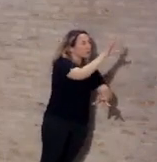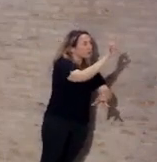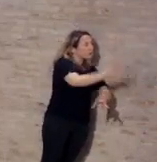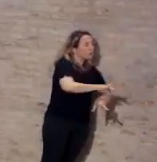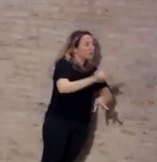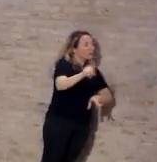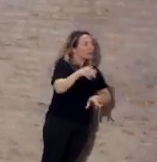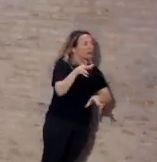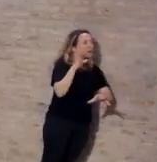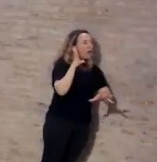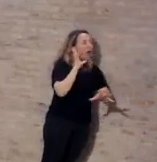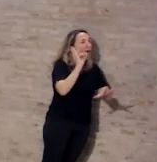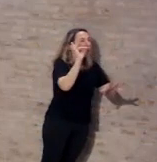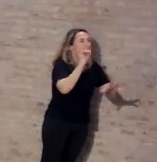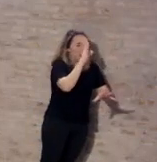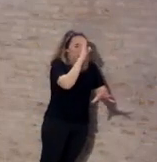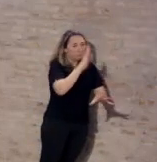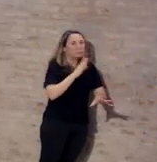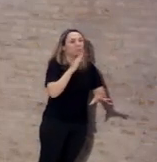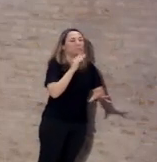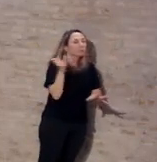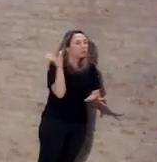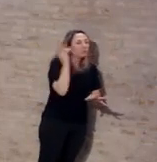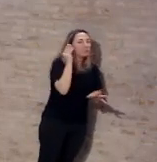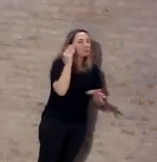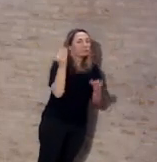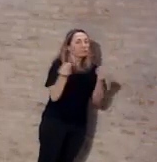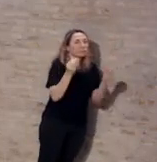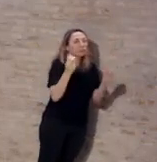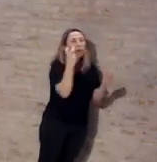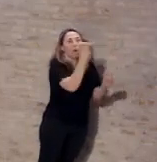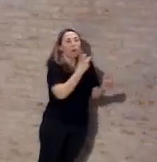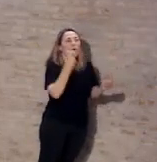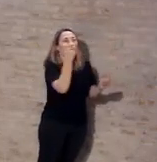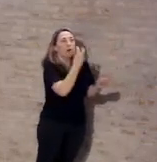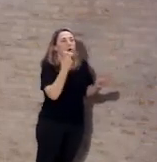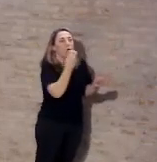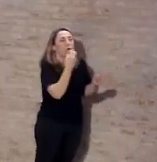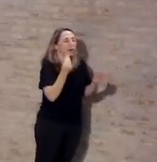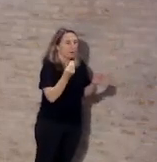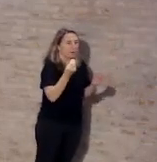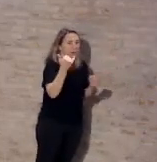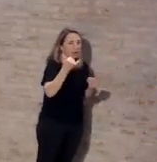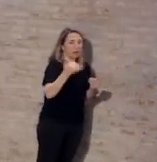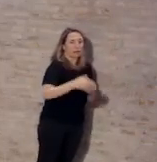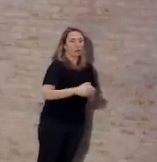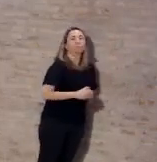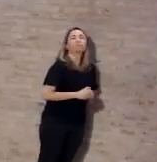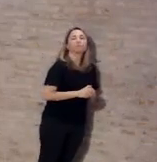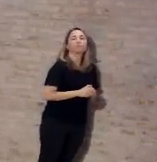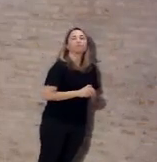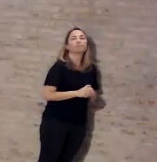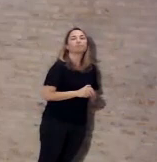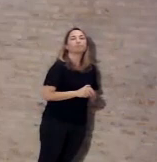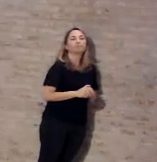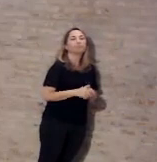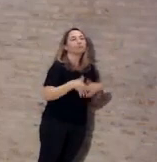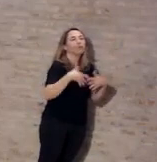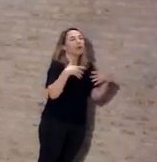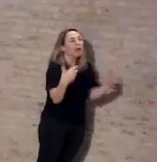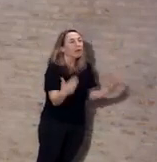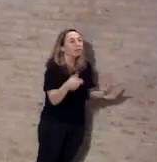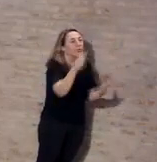solamente pero el otro Oye un poco eh o o se maneja Cómo es que están verbalizados creo que se dice oralizados